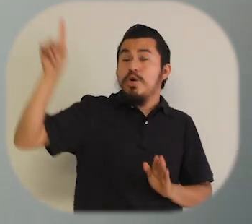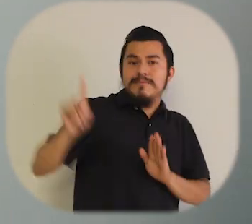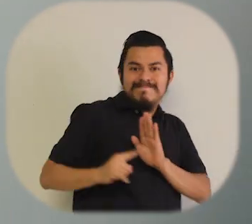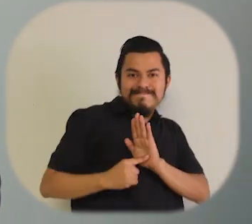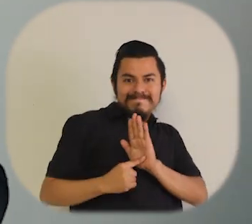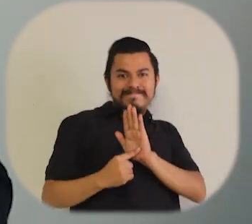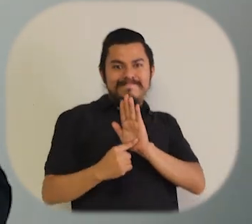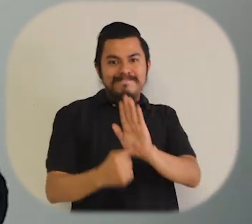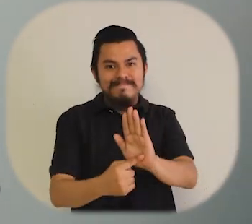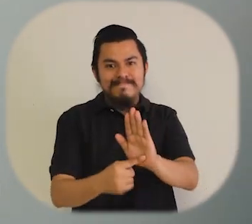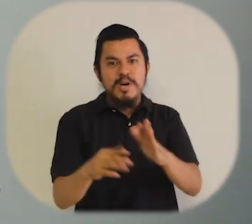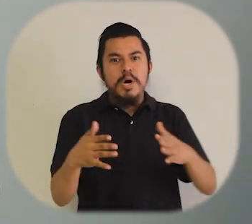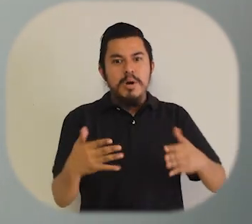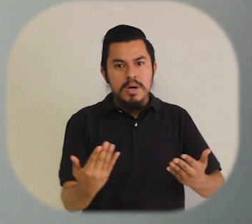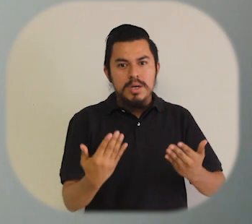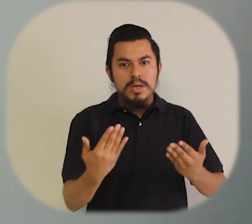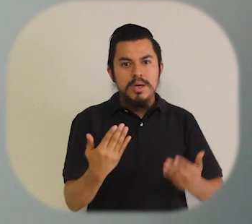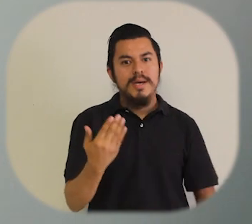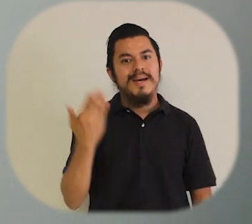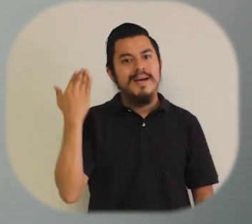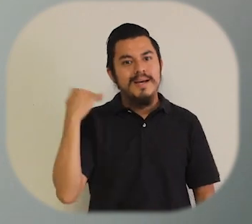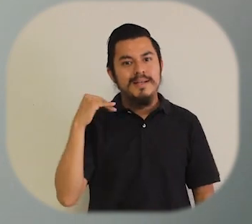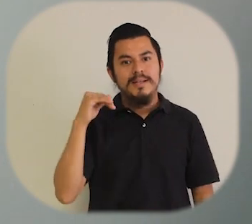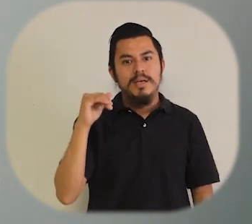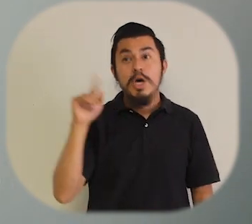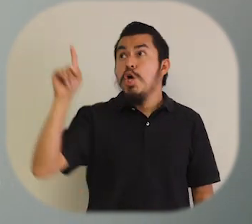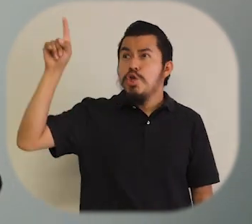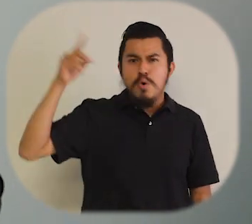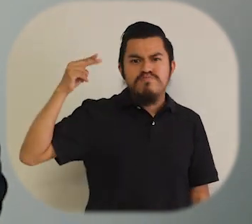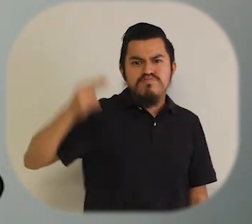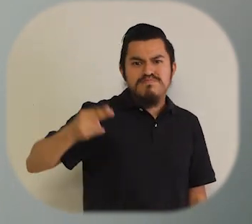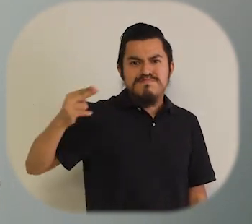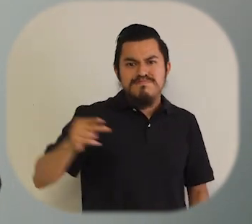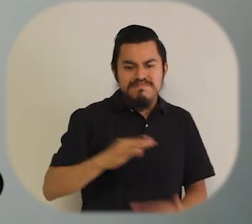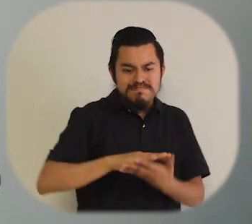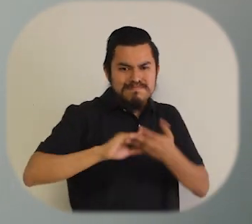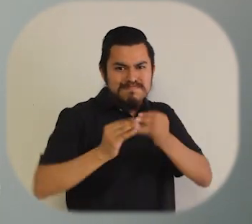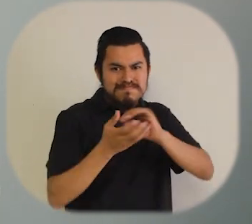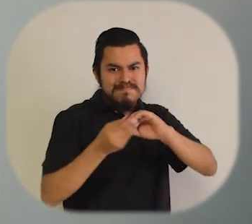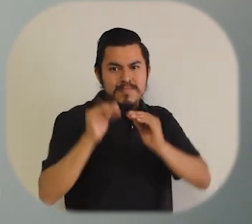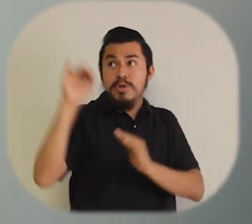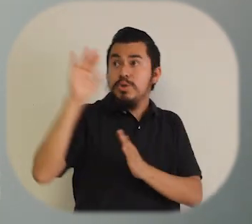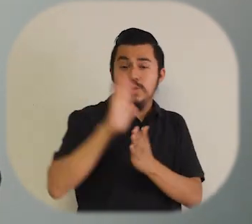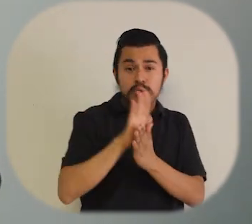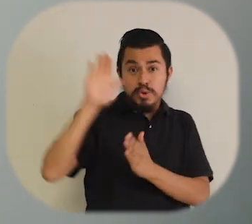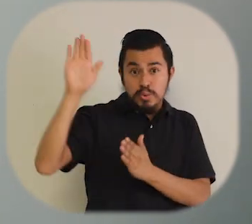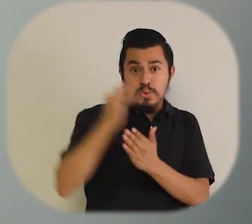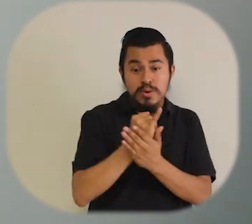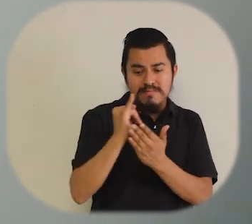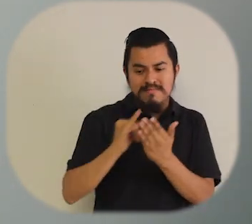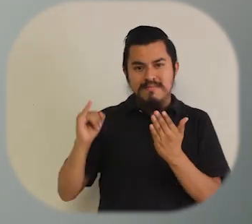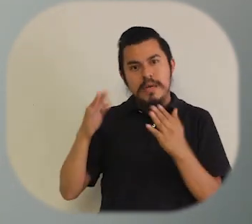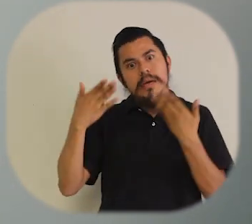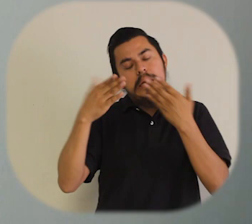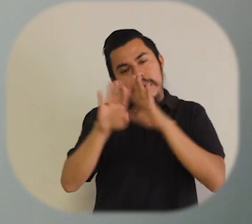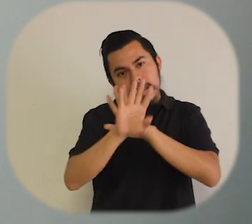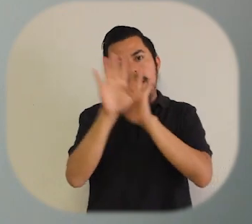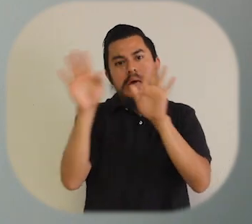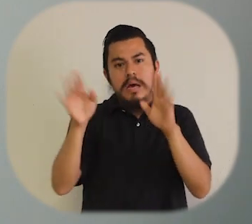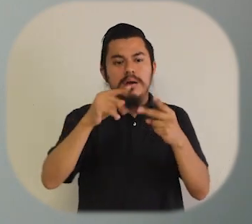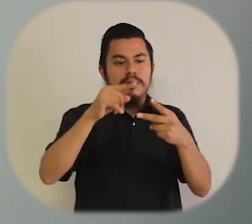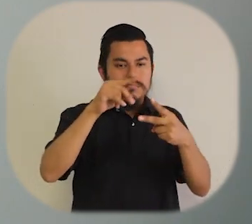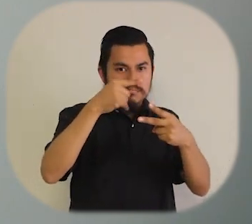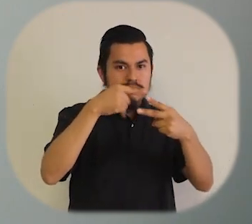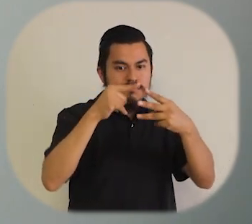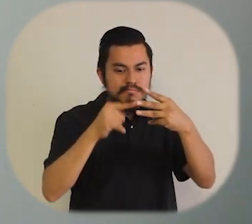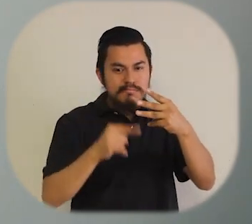que el hecho de que el hombre, siendo creado a imagen de Dios, claro que podemos decir que tenía ciertas características, tenía cierto poder, tenía varias cosas